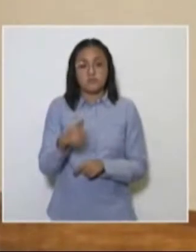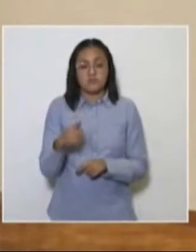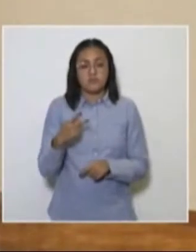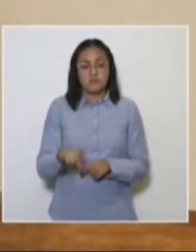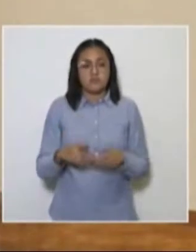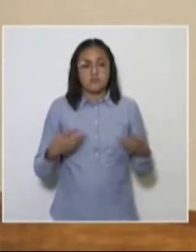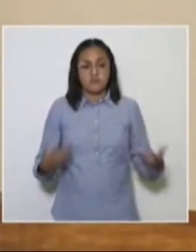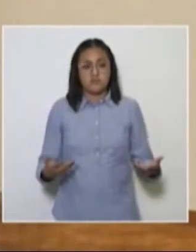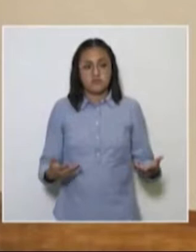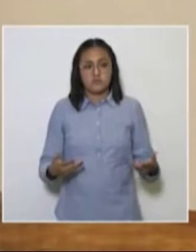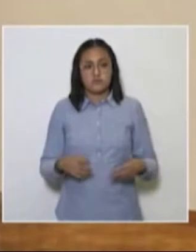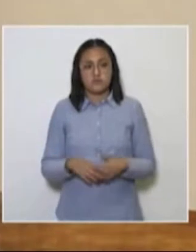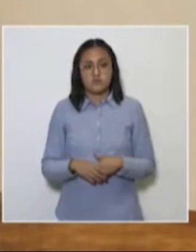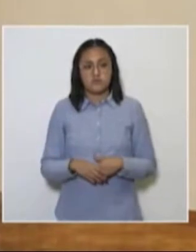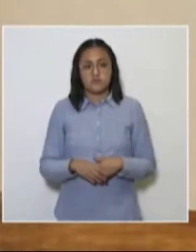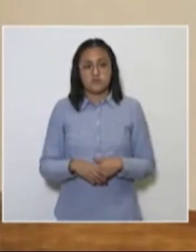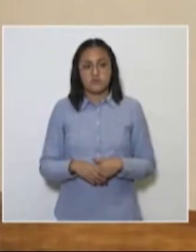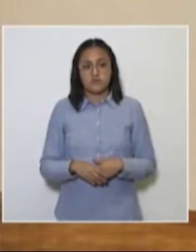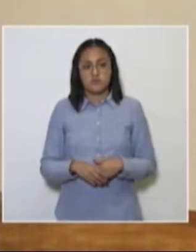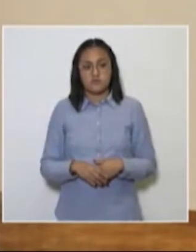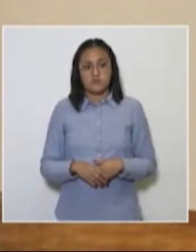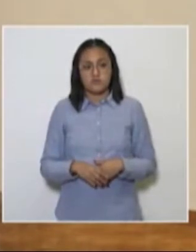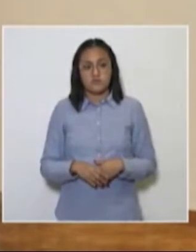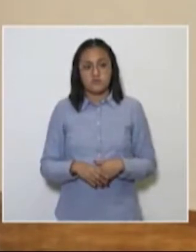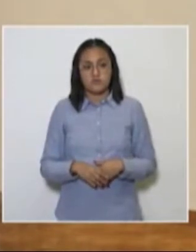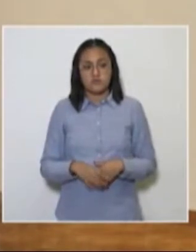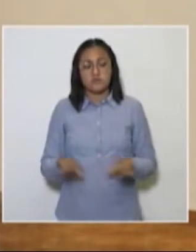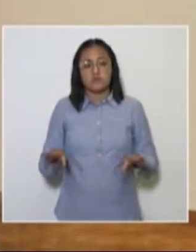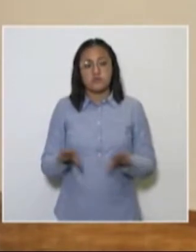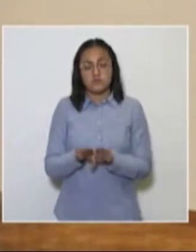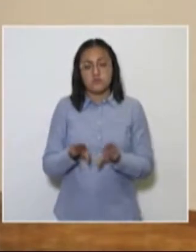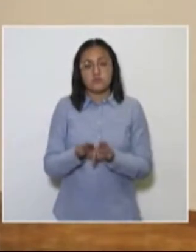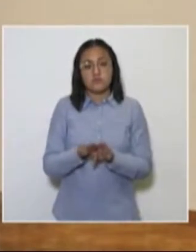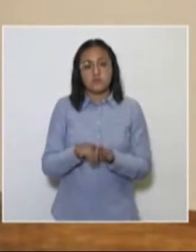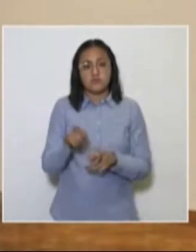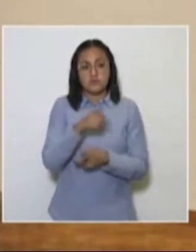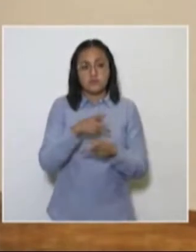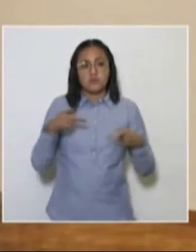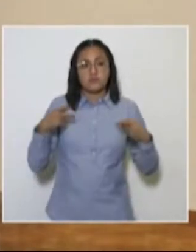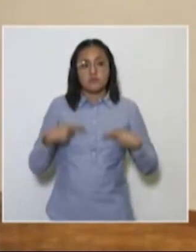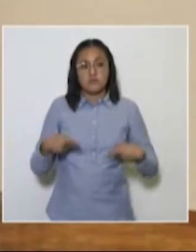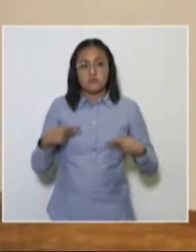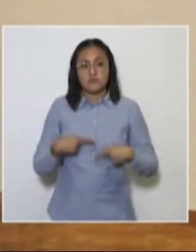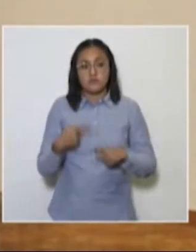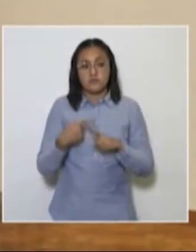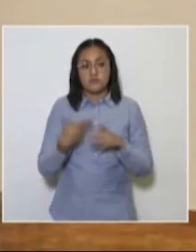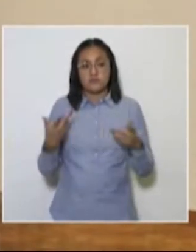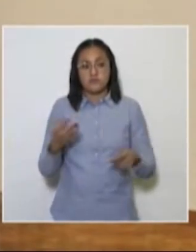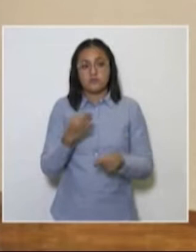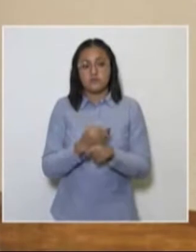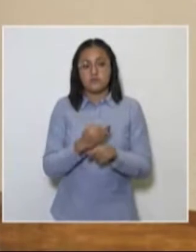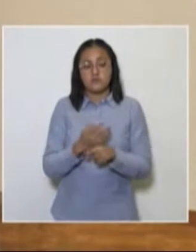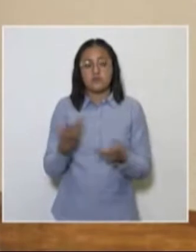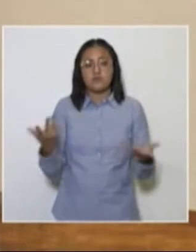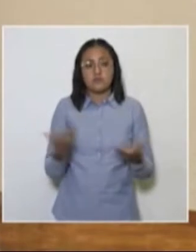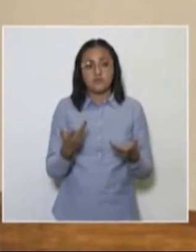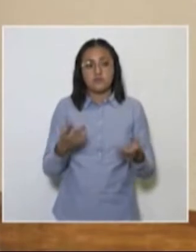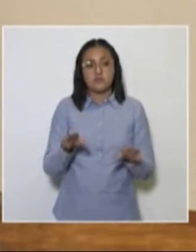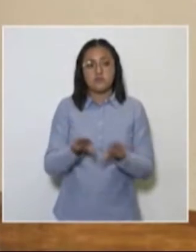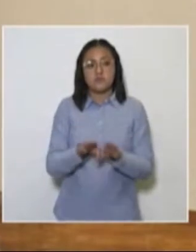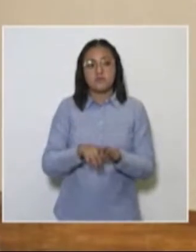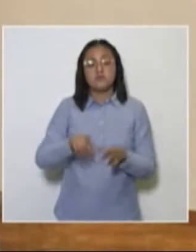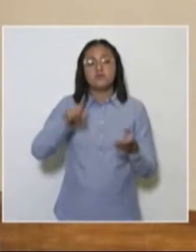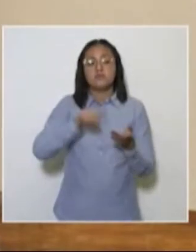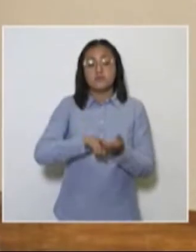ese ejército de servidores públicos que se dieron a llamar servidores de la